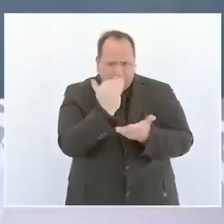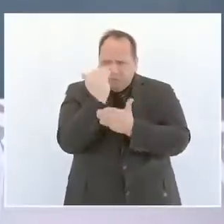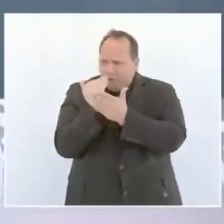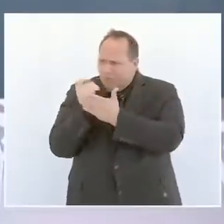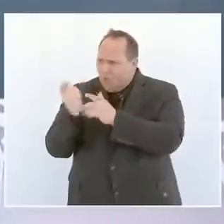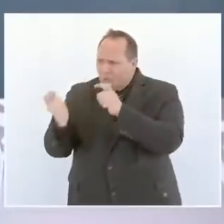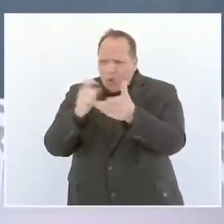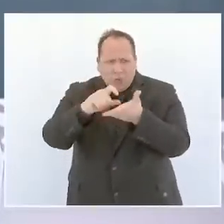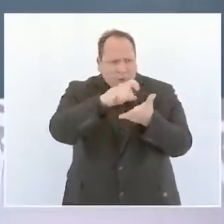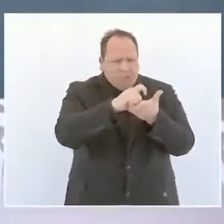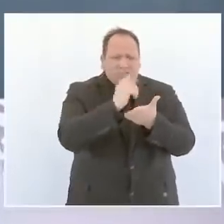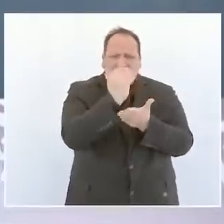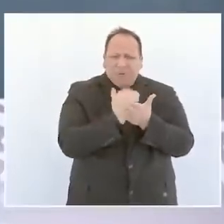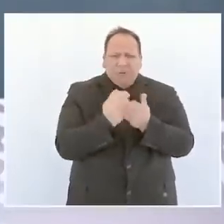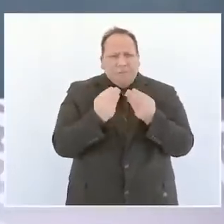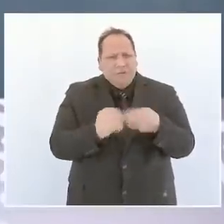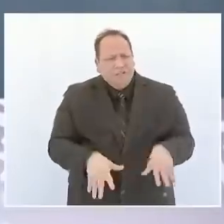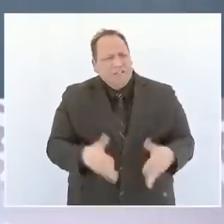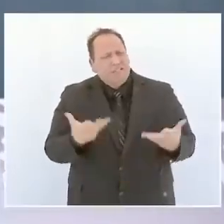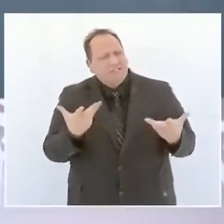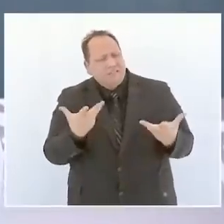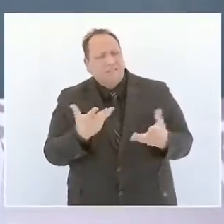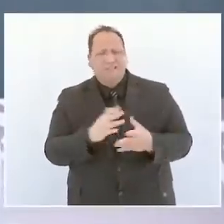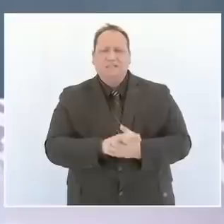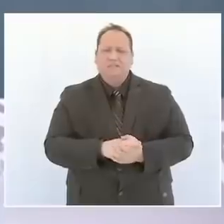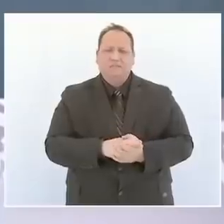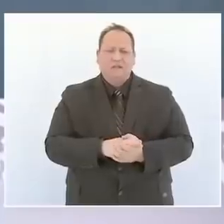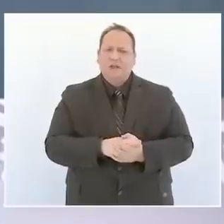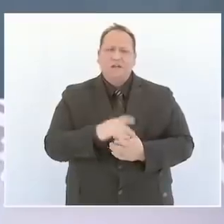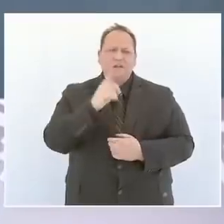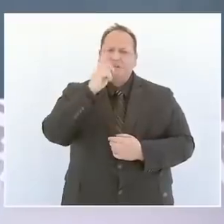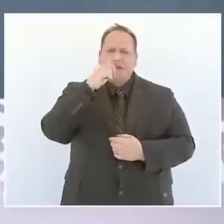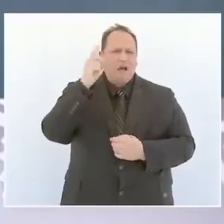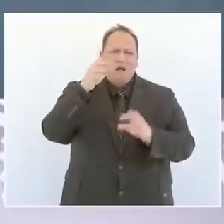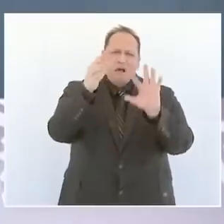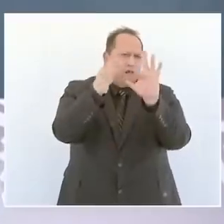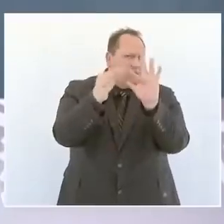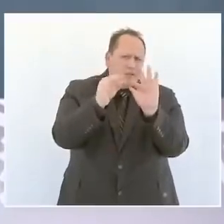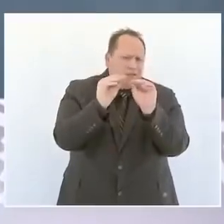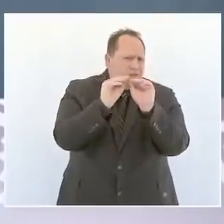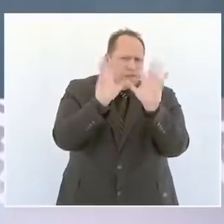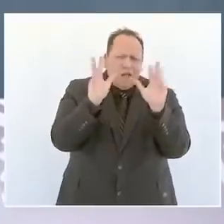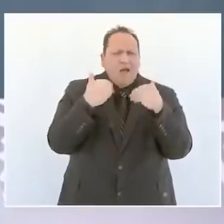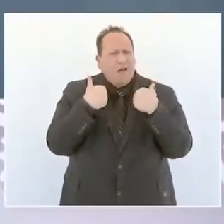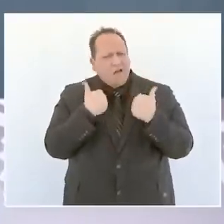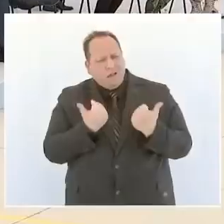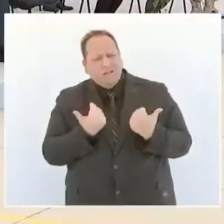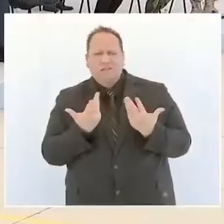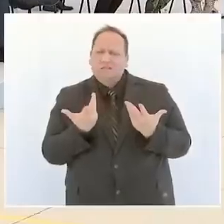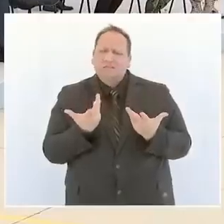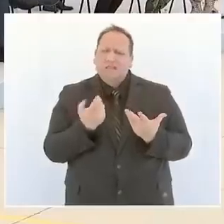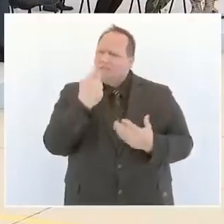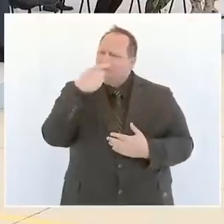salario. Y es muy sencillo de explicar y de entender.